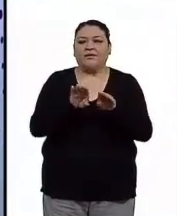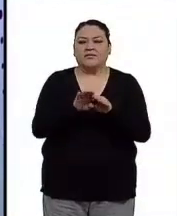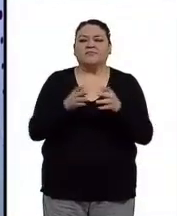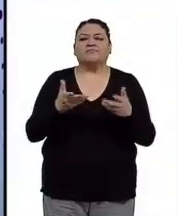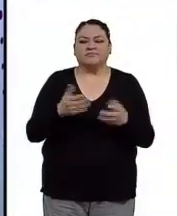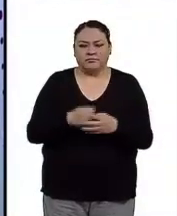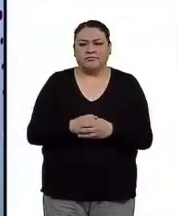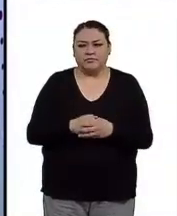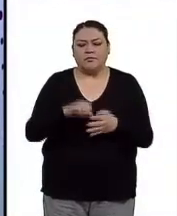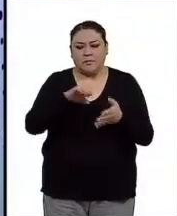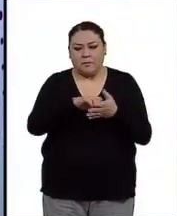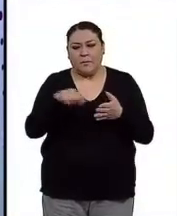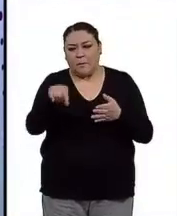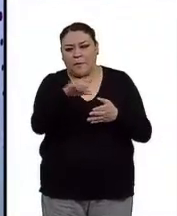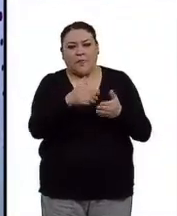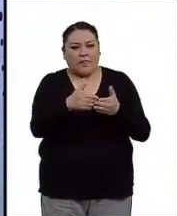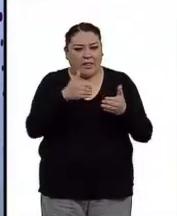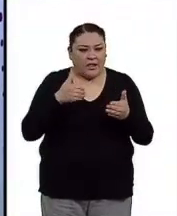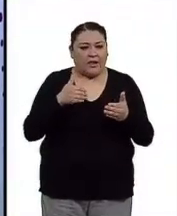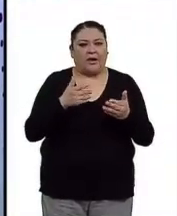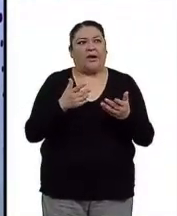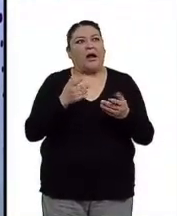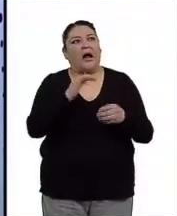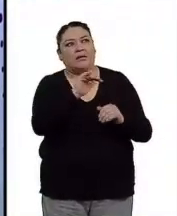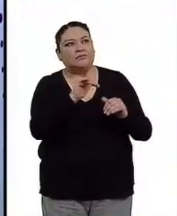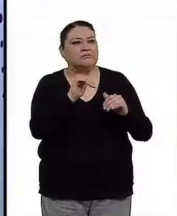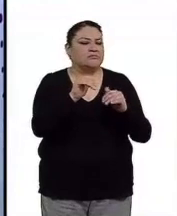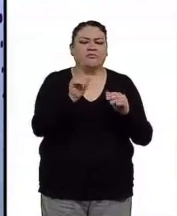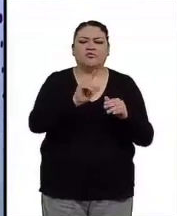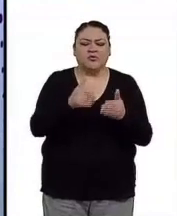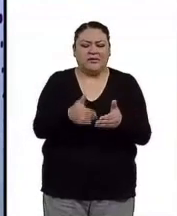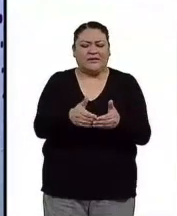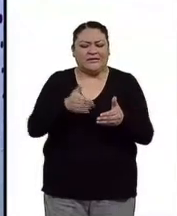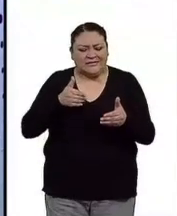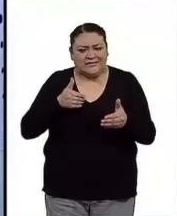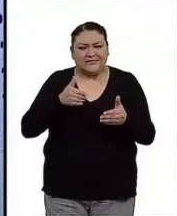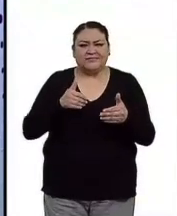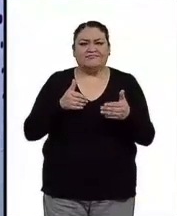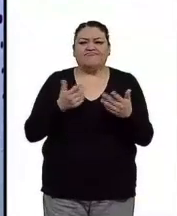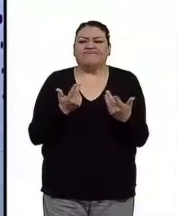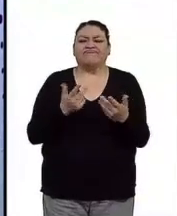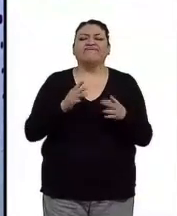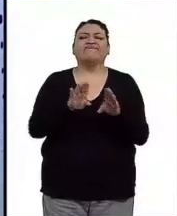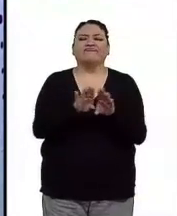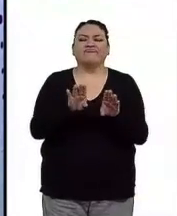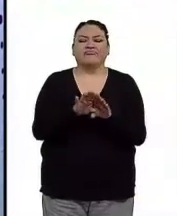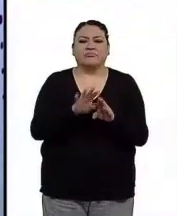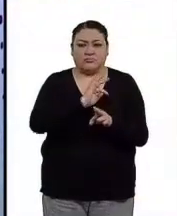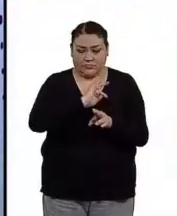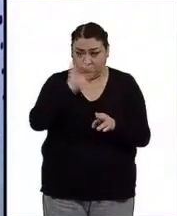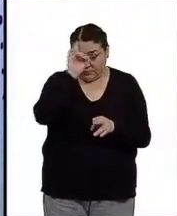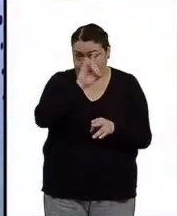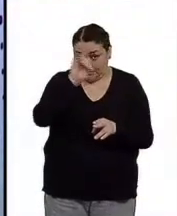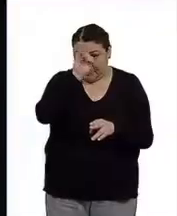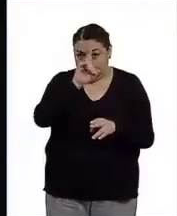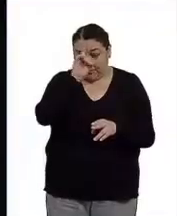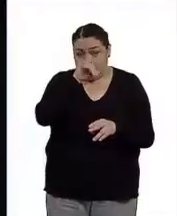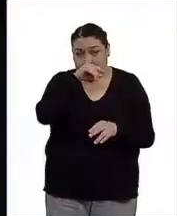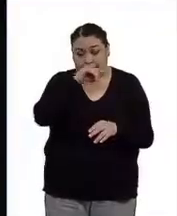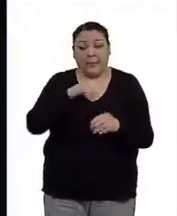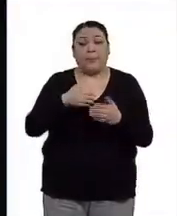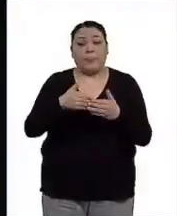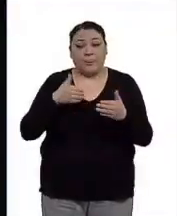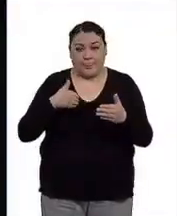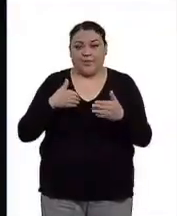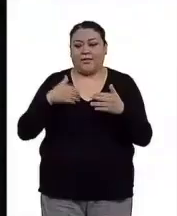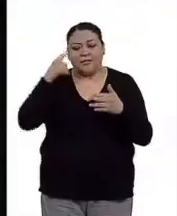sino de prevención antes de atención. Digamos, entonces, ¿qué nos puedes indicar aquí que puede hacerse al interior de una empresa